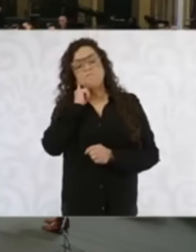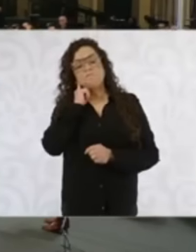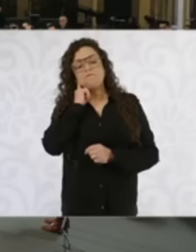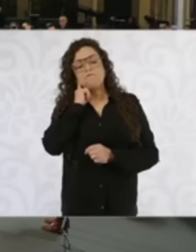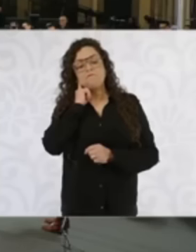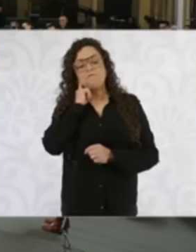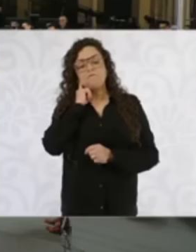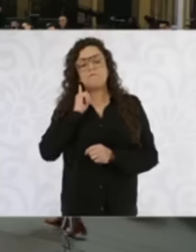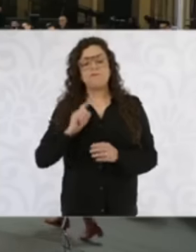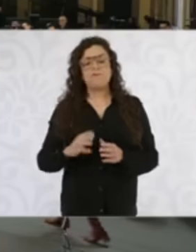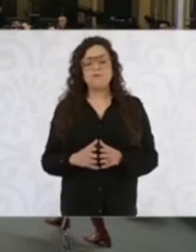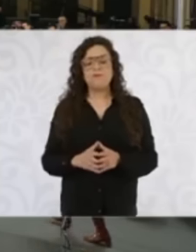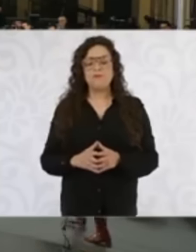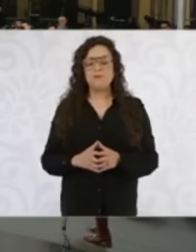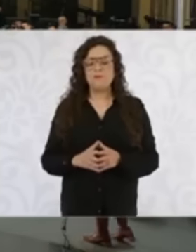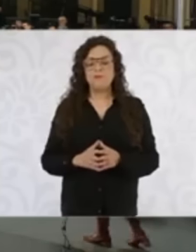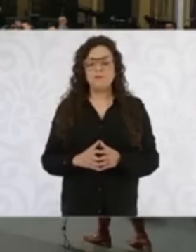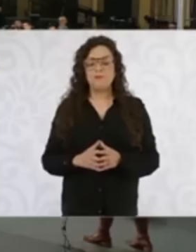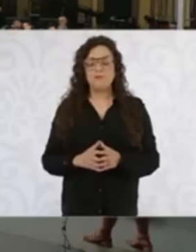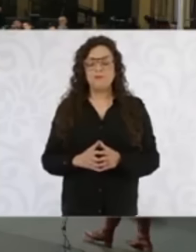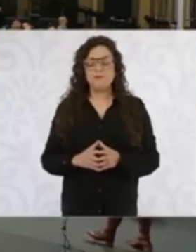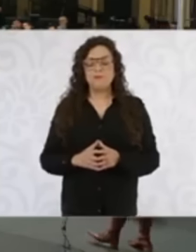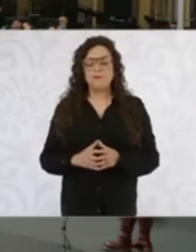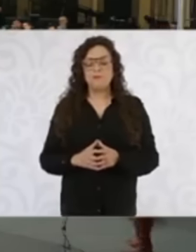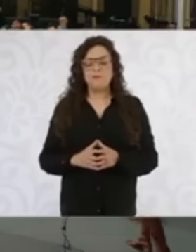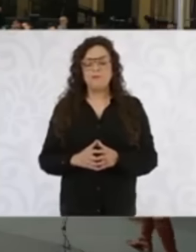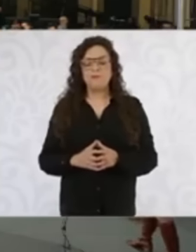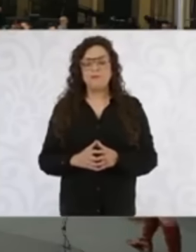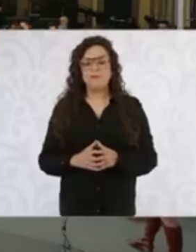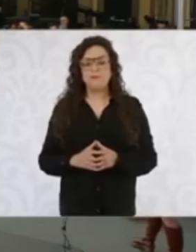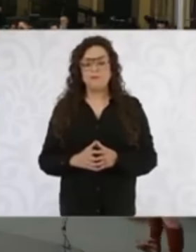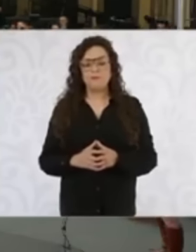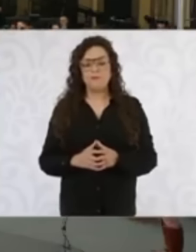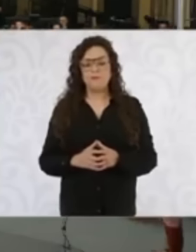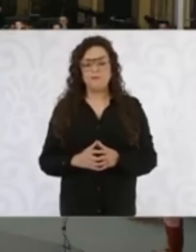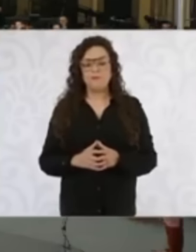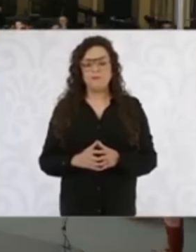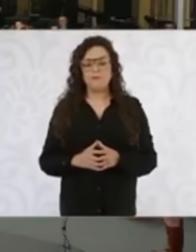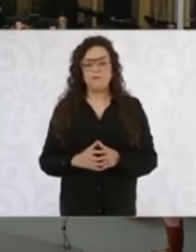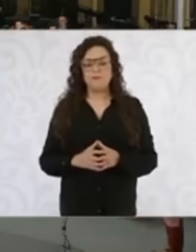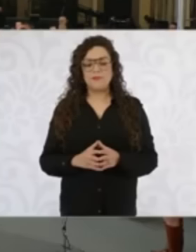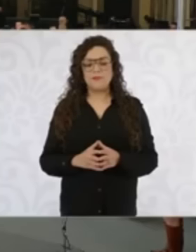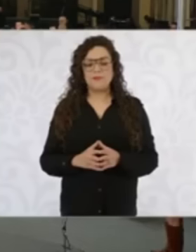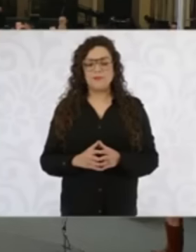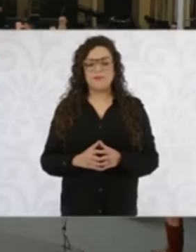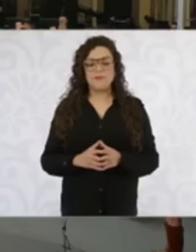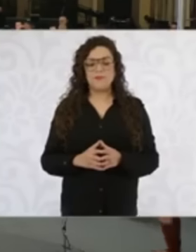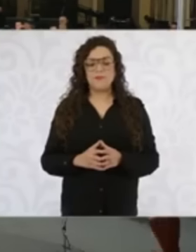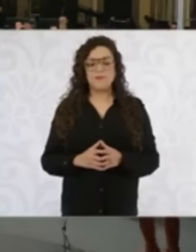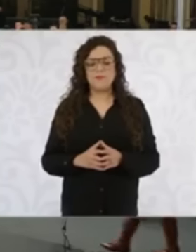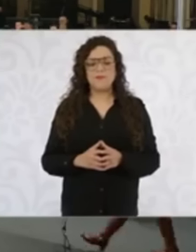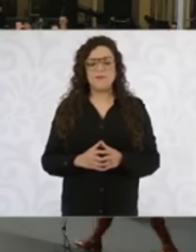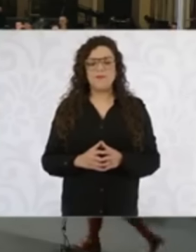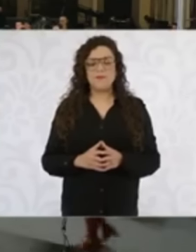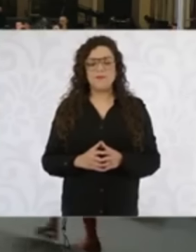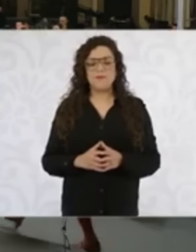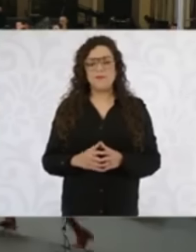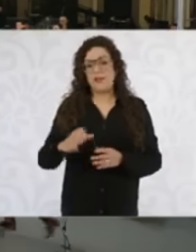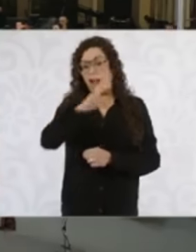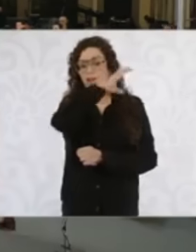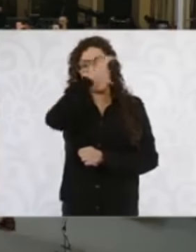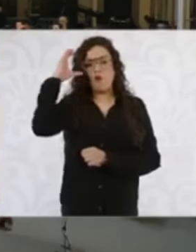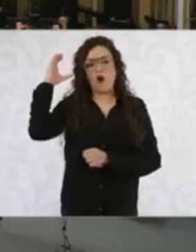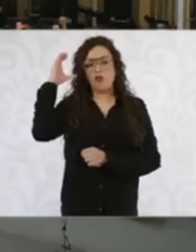de 2.3%. Hay quien dice que no va a ser así, sí va a ser así. Vamos a estar trabajando.